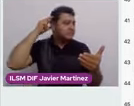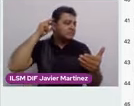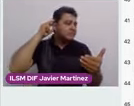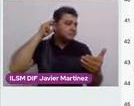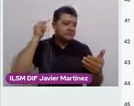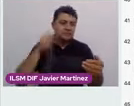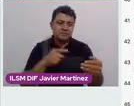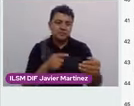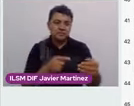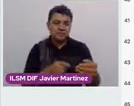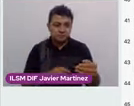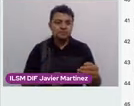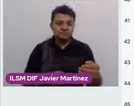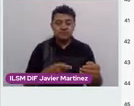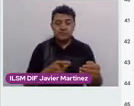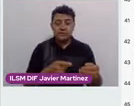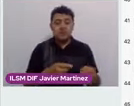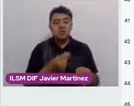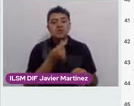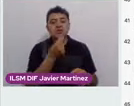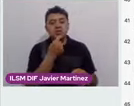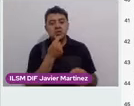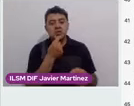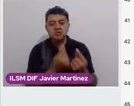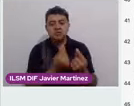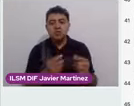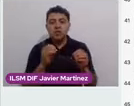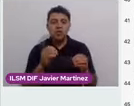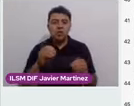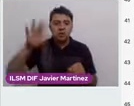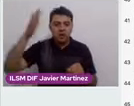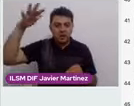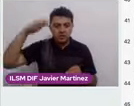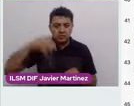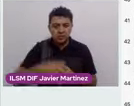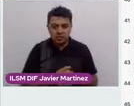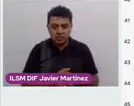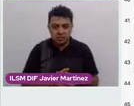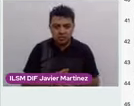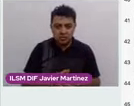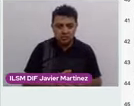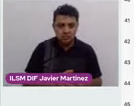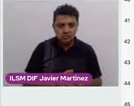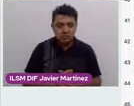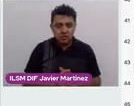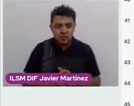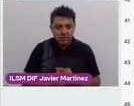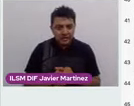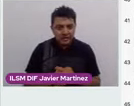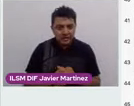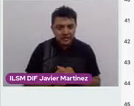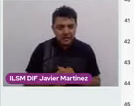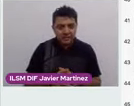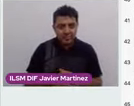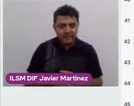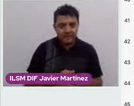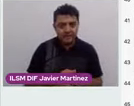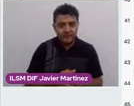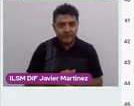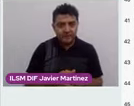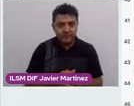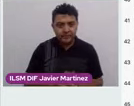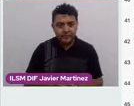les ha colocado tanto a niños como a adultos. Y aquellos adultos que han perdido la audición a través del tiempo se refieren